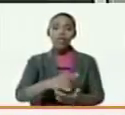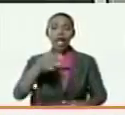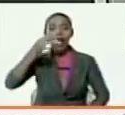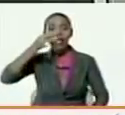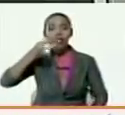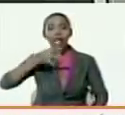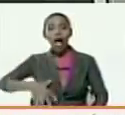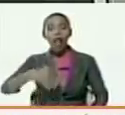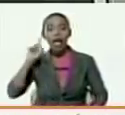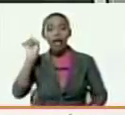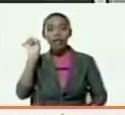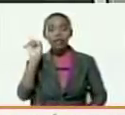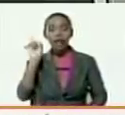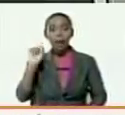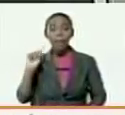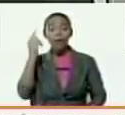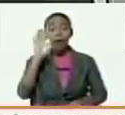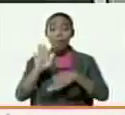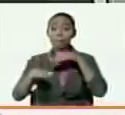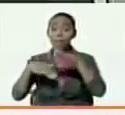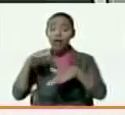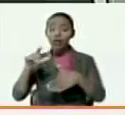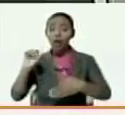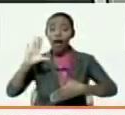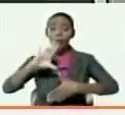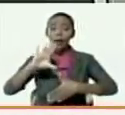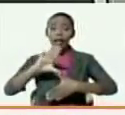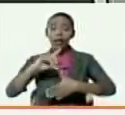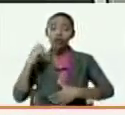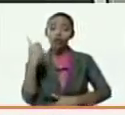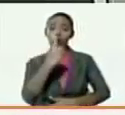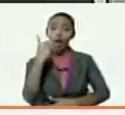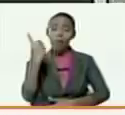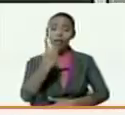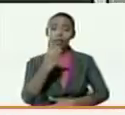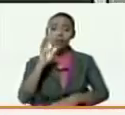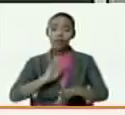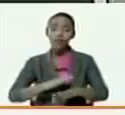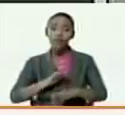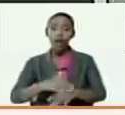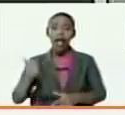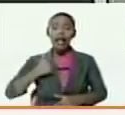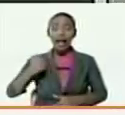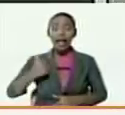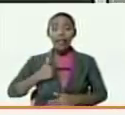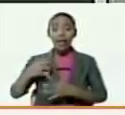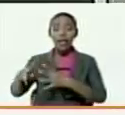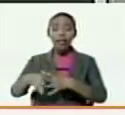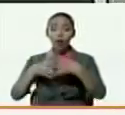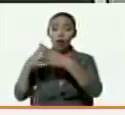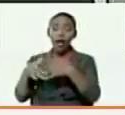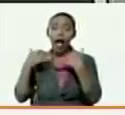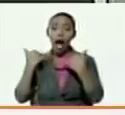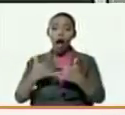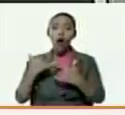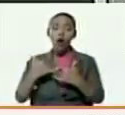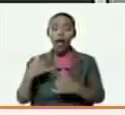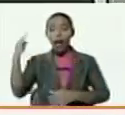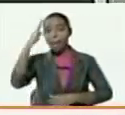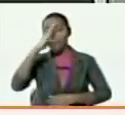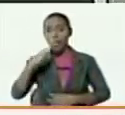primer caso en Latinoamérica. En América solamente teníamos casos en Canadá y en Estados Unidos, y ahora tenemos en